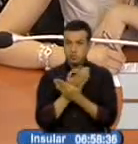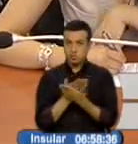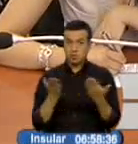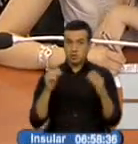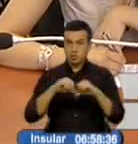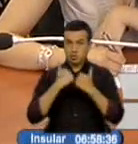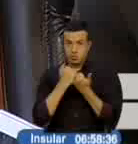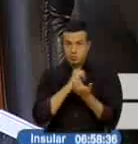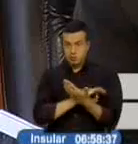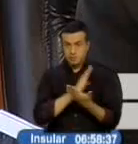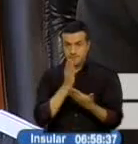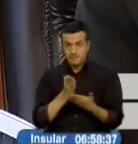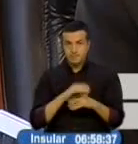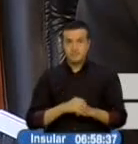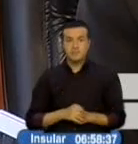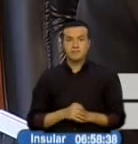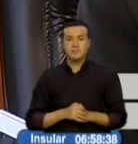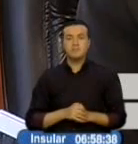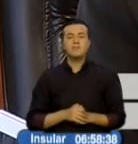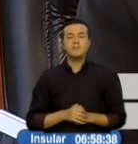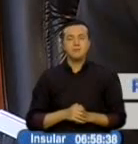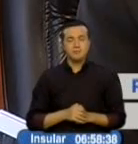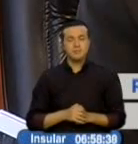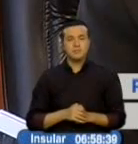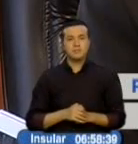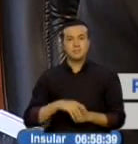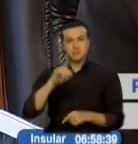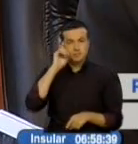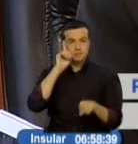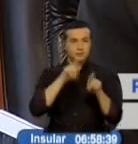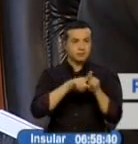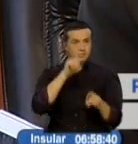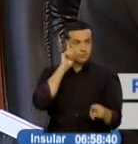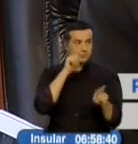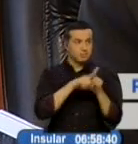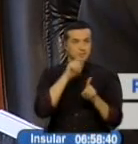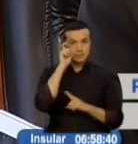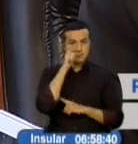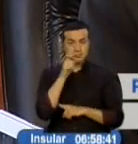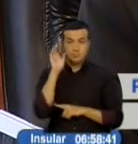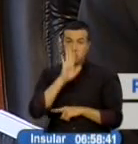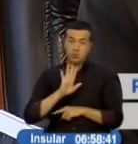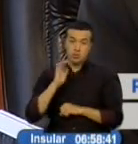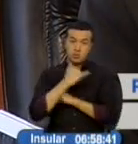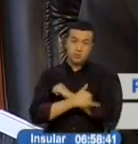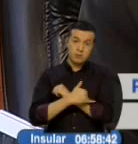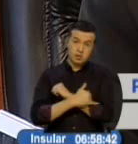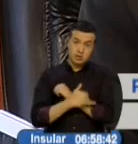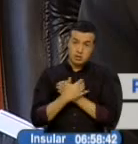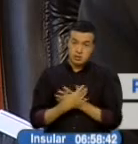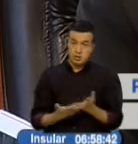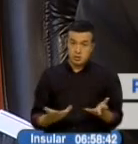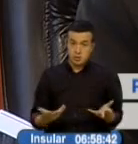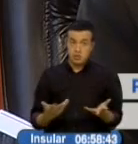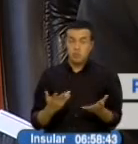la Asamblea Nacional. Volcar los acuerdos fiscales que pueda tener el país, hablo en un sentido amplio,